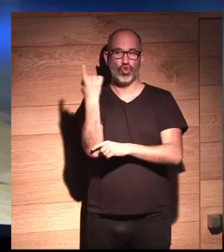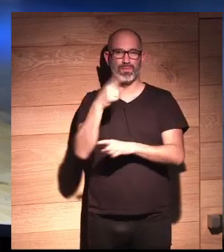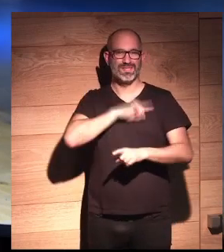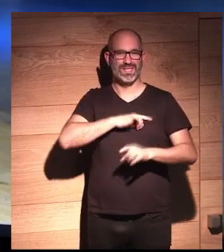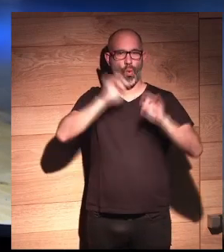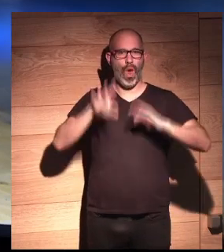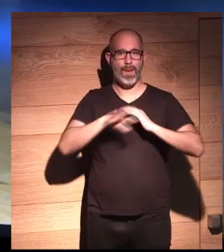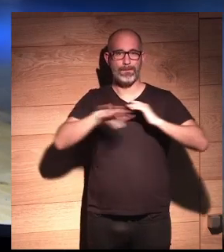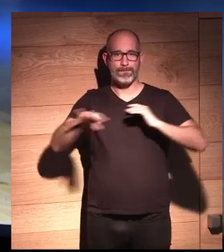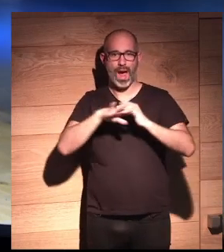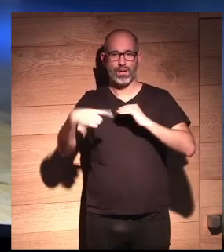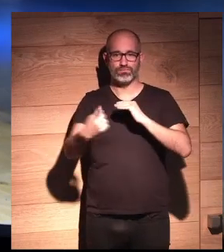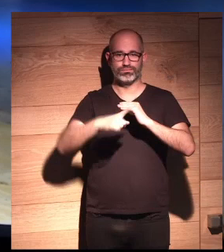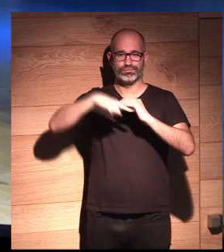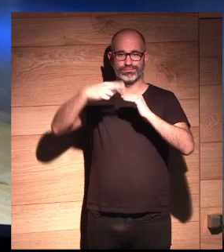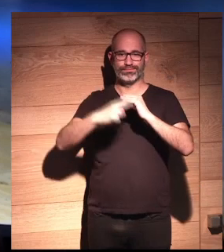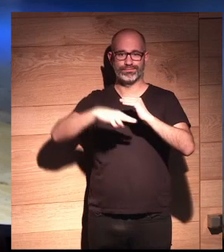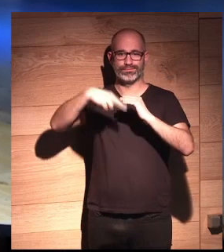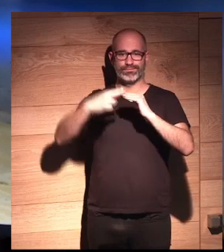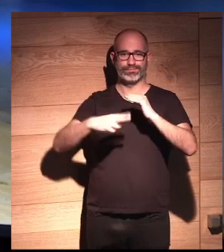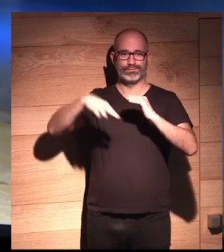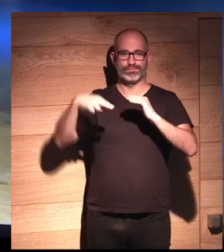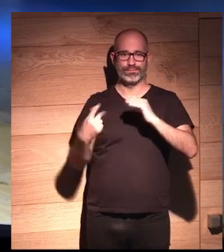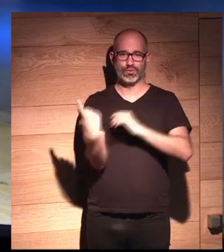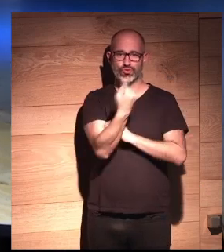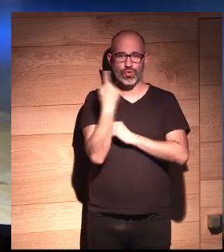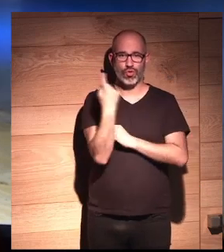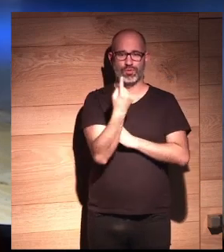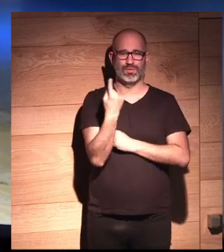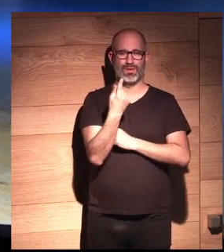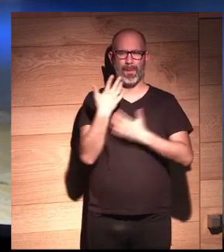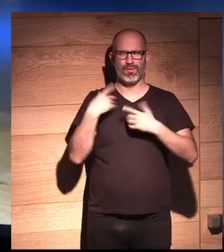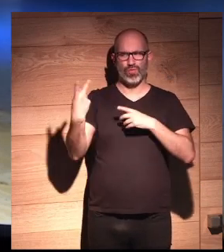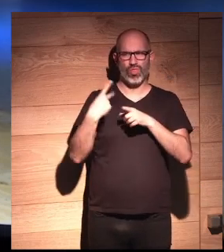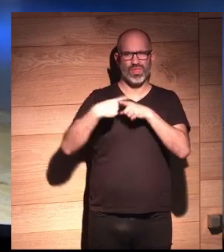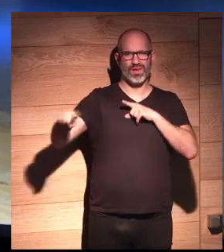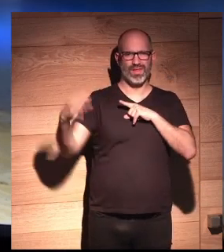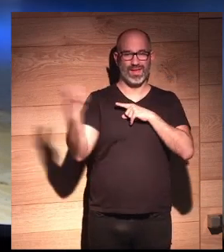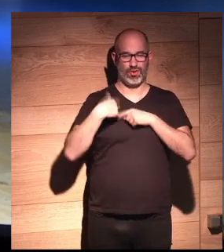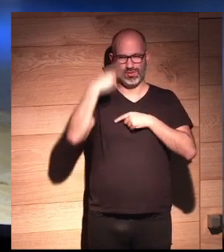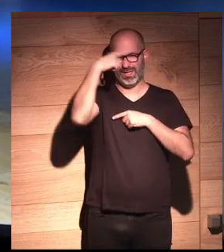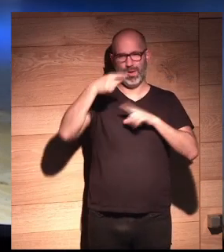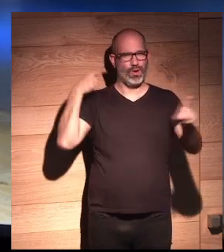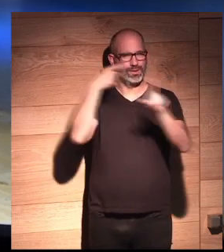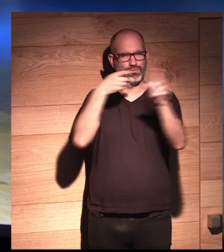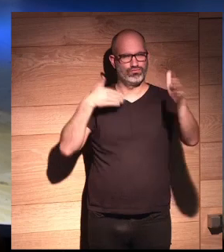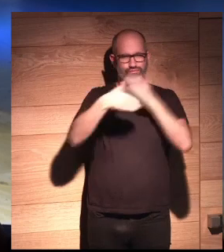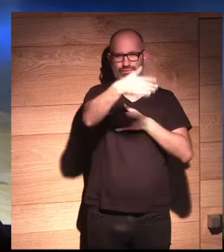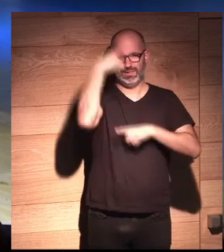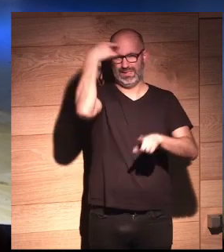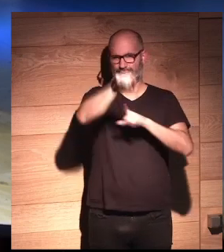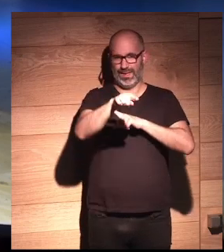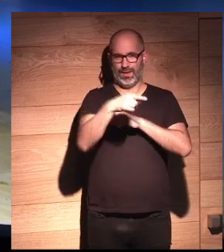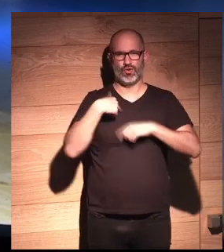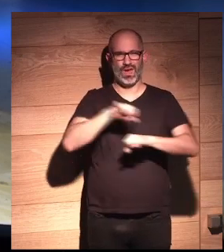mar que estaba solitario bajo el agua. La diferencia es que yo sabía dónde quería ir. Yo tenía muy